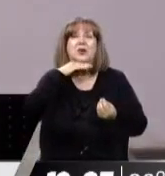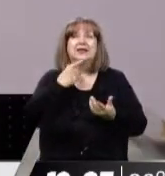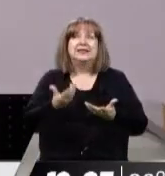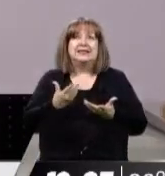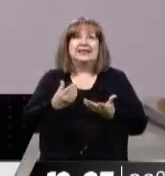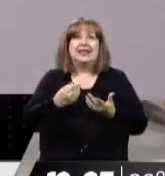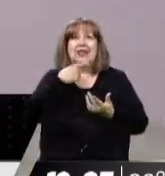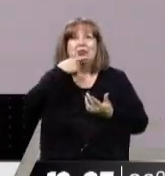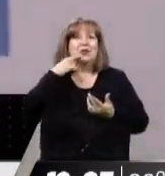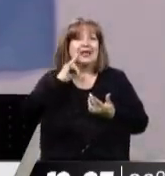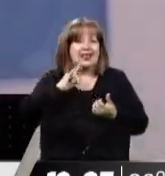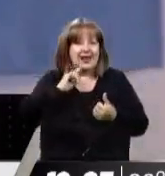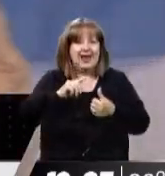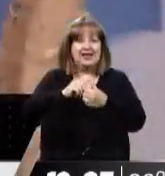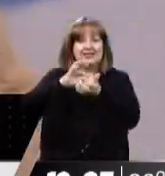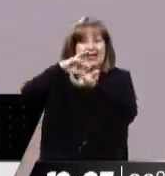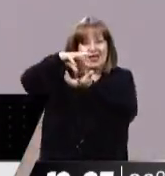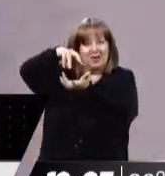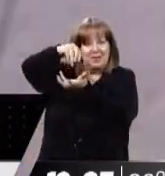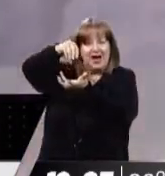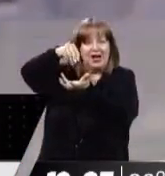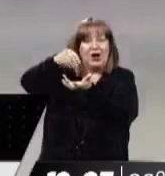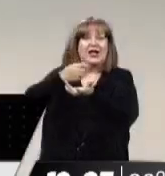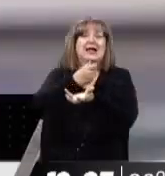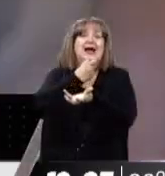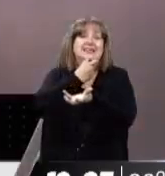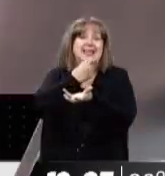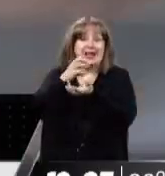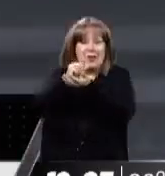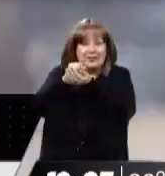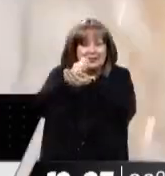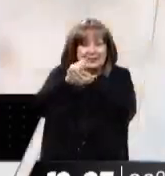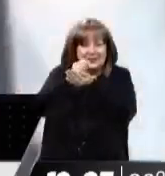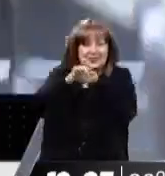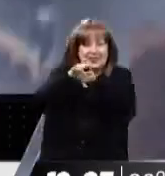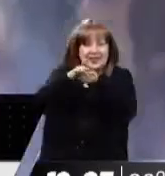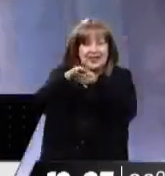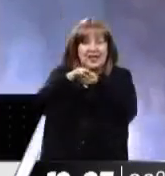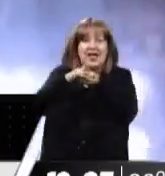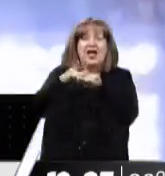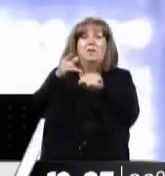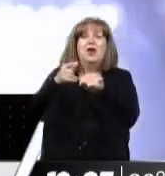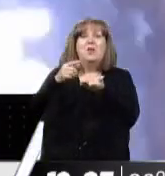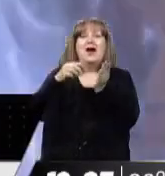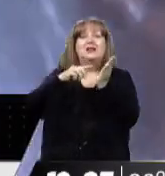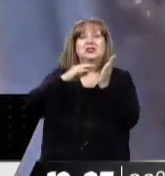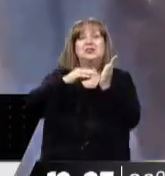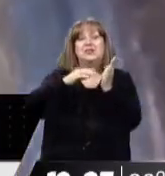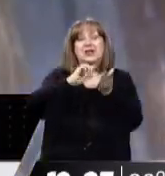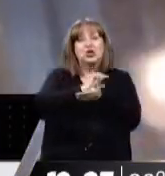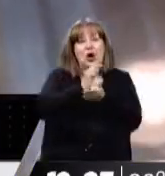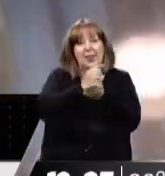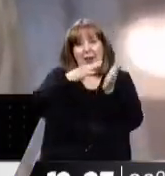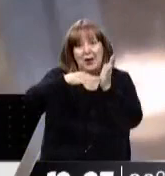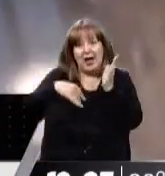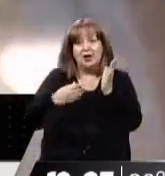el crocante queda muy rico. El crocante es la galletita misma del cucurucho. Pero está embebida en el chocolate blanco. Entonces la